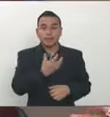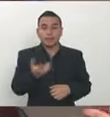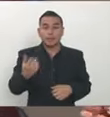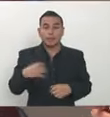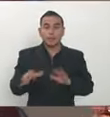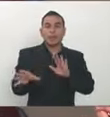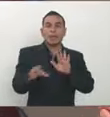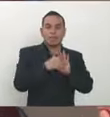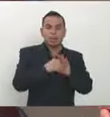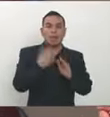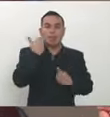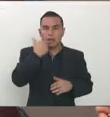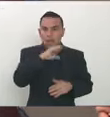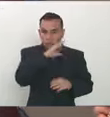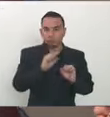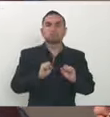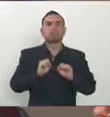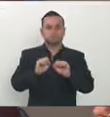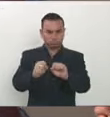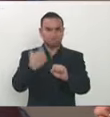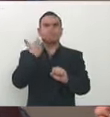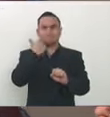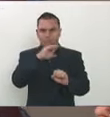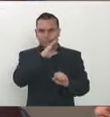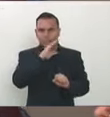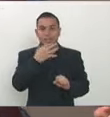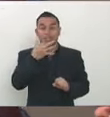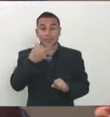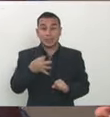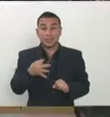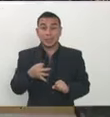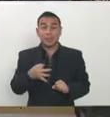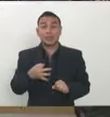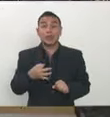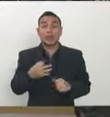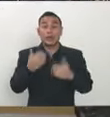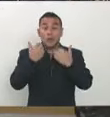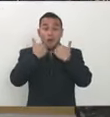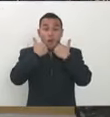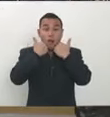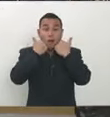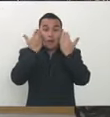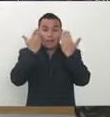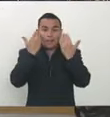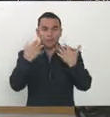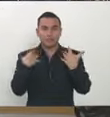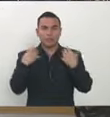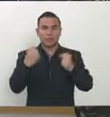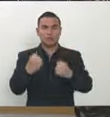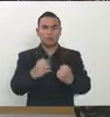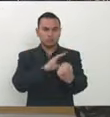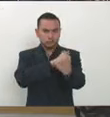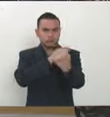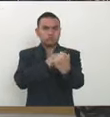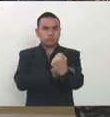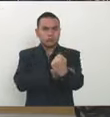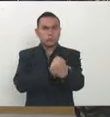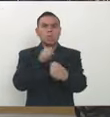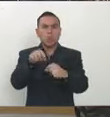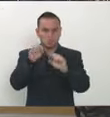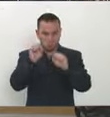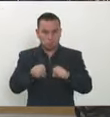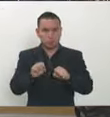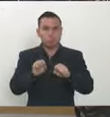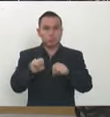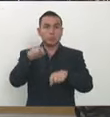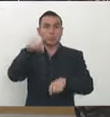jóvenes, ahora sabemos que también mata jóvenes, incluso jóvenes en buen estado y sin patologías previas. Hoy tuvimos un caso que se reportó,